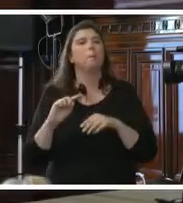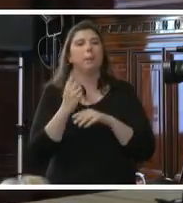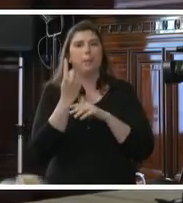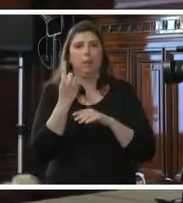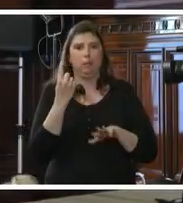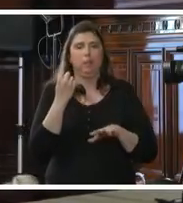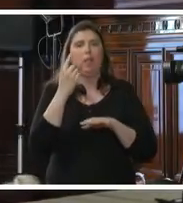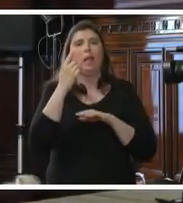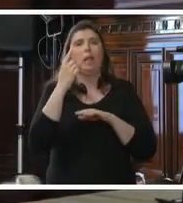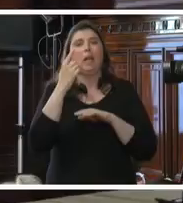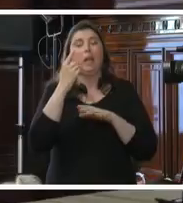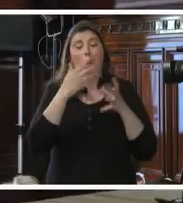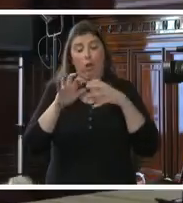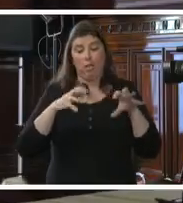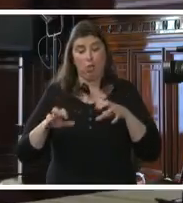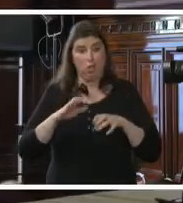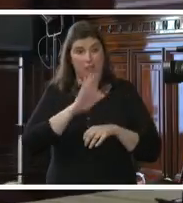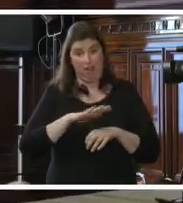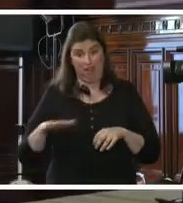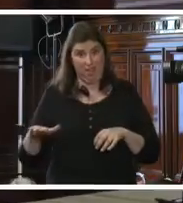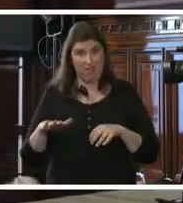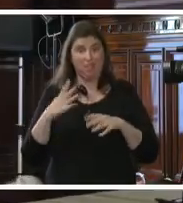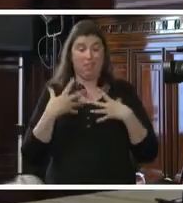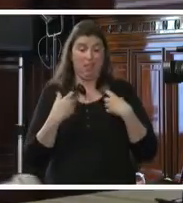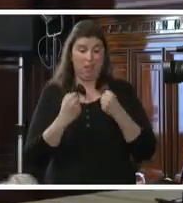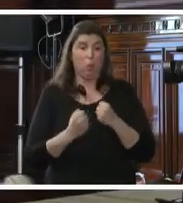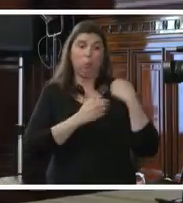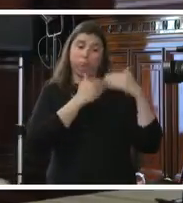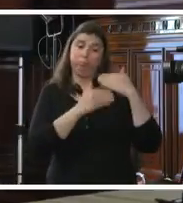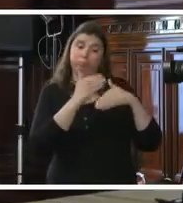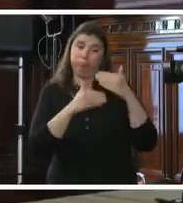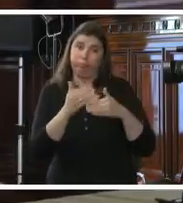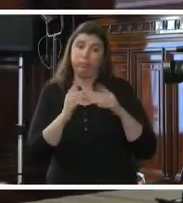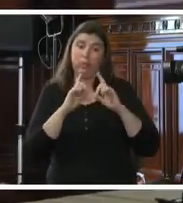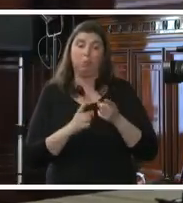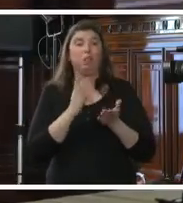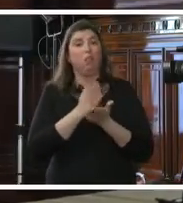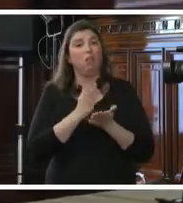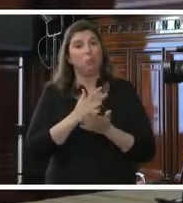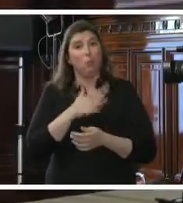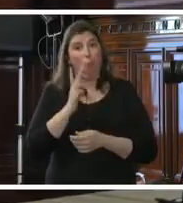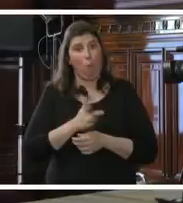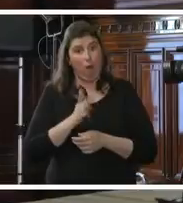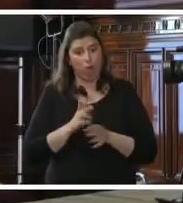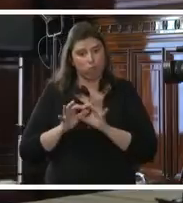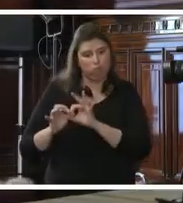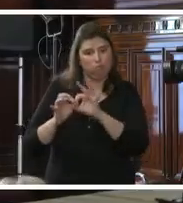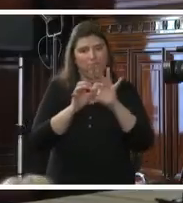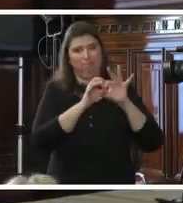que logramos que organizaciones de niñez, organizaciones de salud sexual y reproductiva y organizaciones de derechos humanos nos